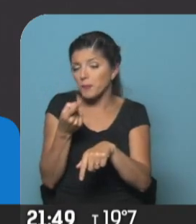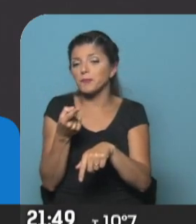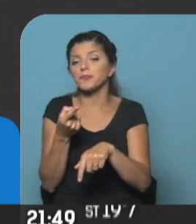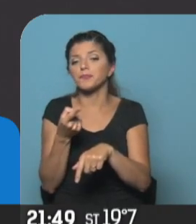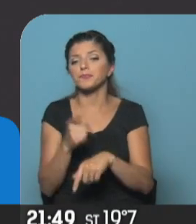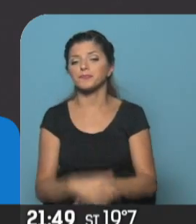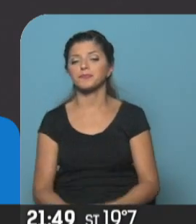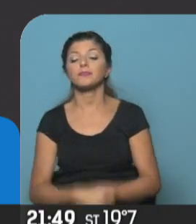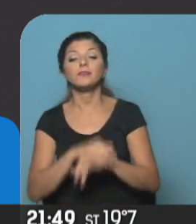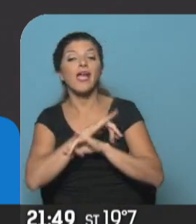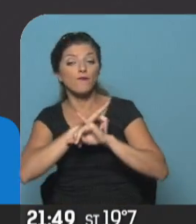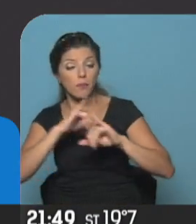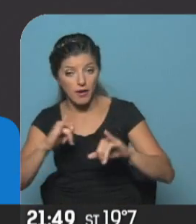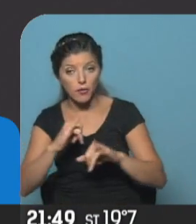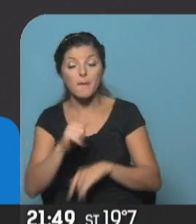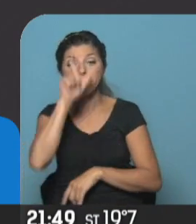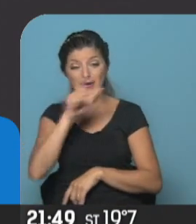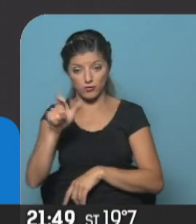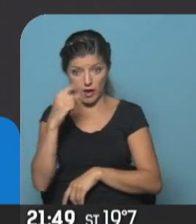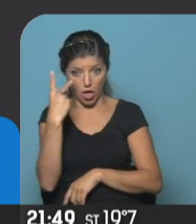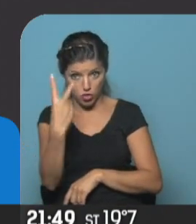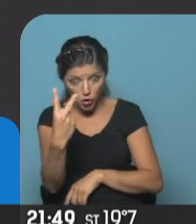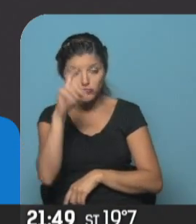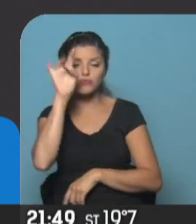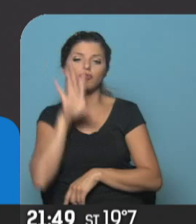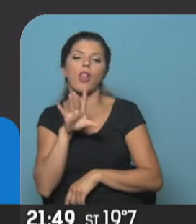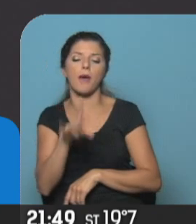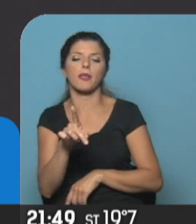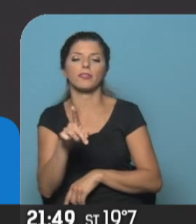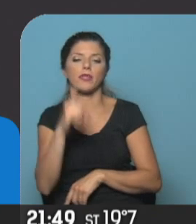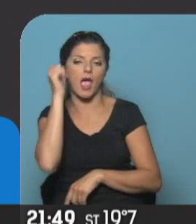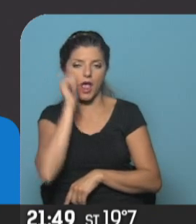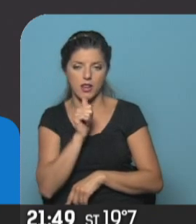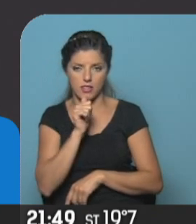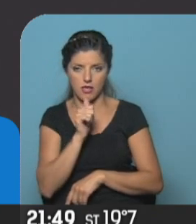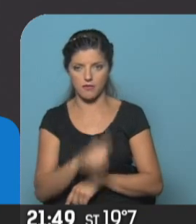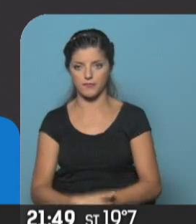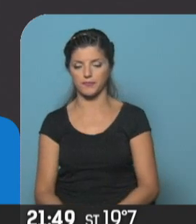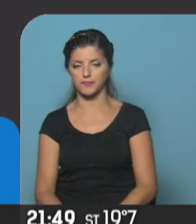que solamente 2 personas con heridas leves son las que están